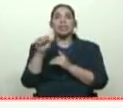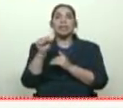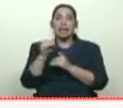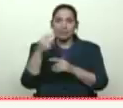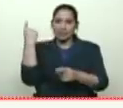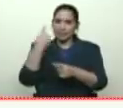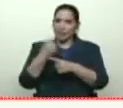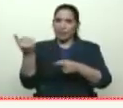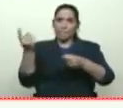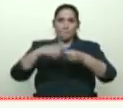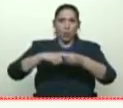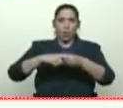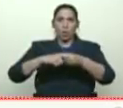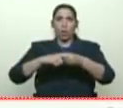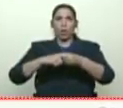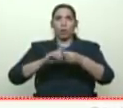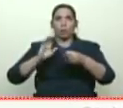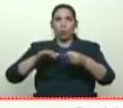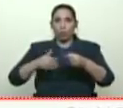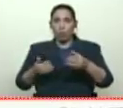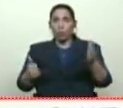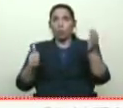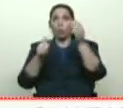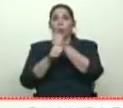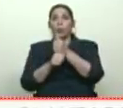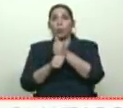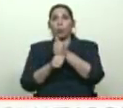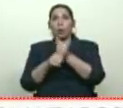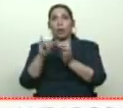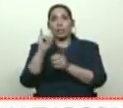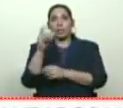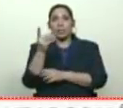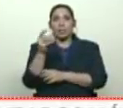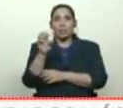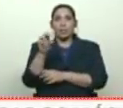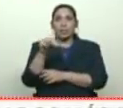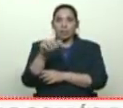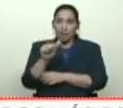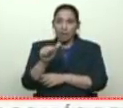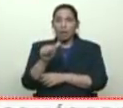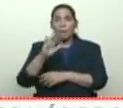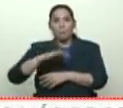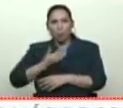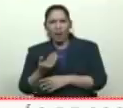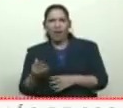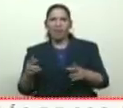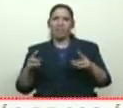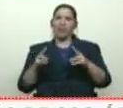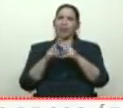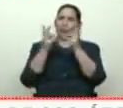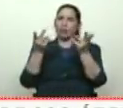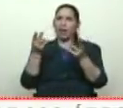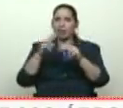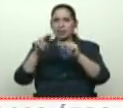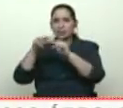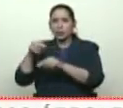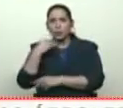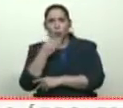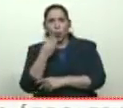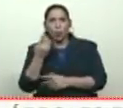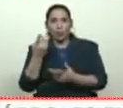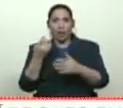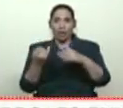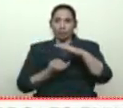incorporado. Y podemos encontrar el IDENA, porque puede encontrar niños, niñas y adolescentes. Esas 3 instituciones van acompañadas de otras